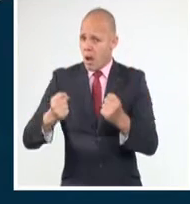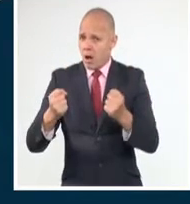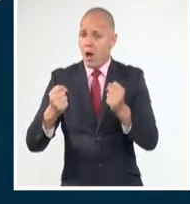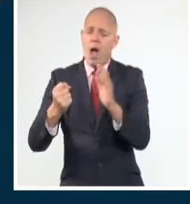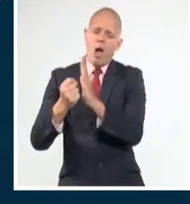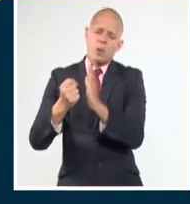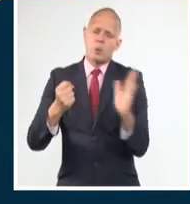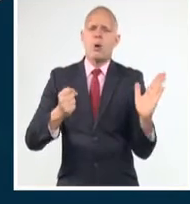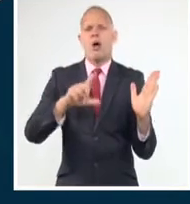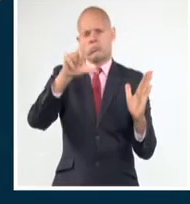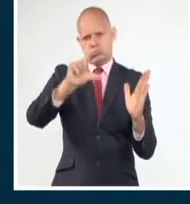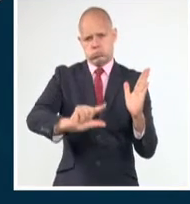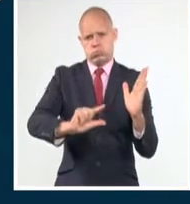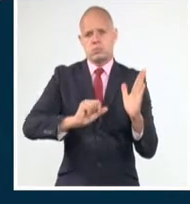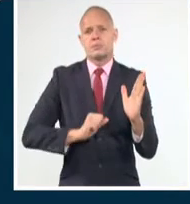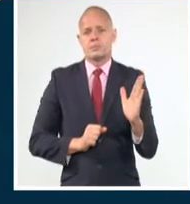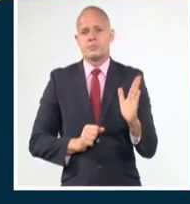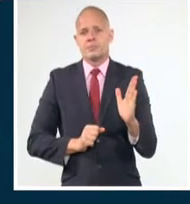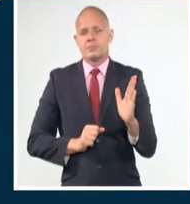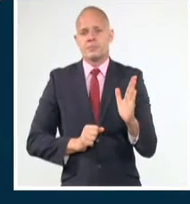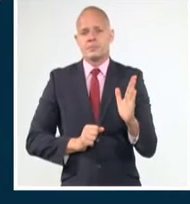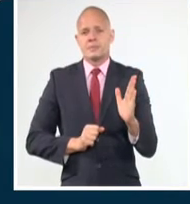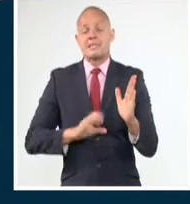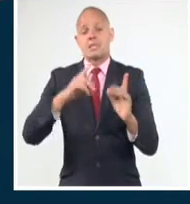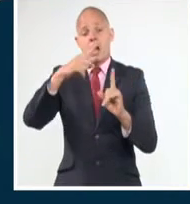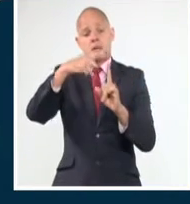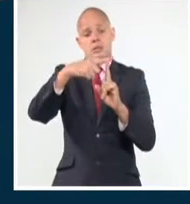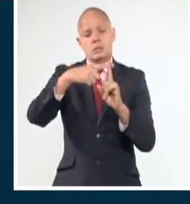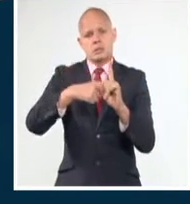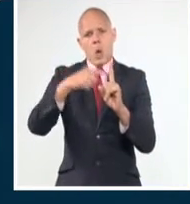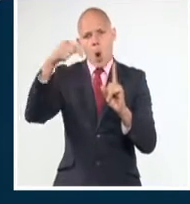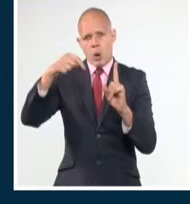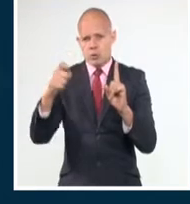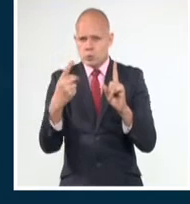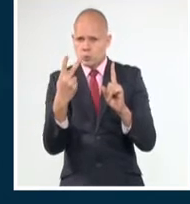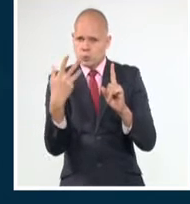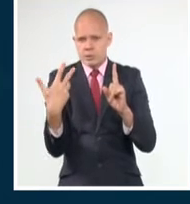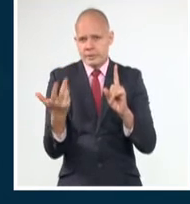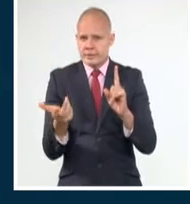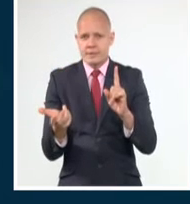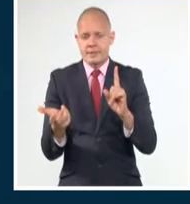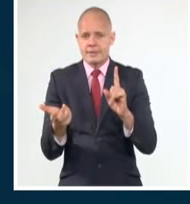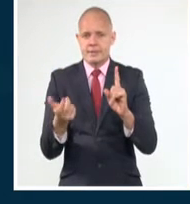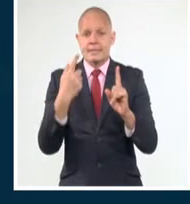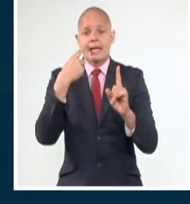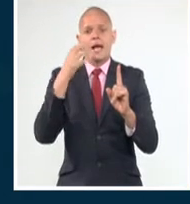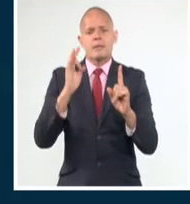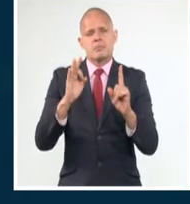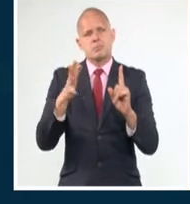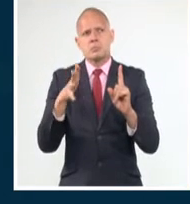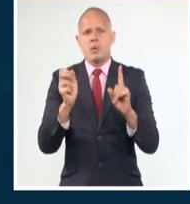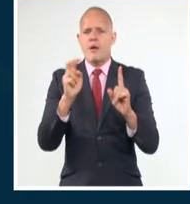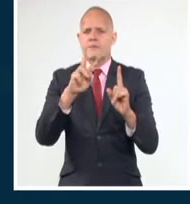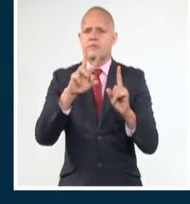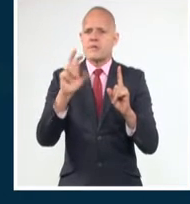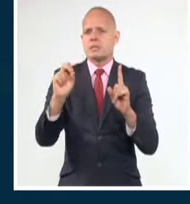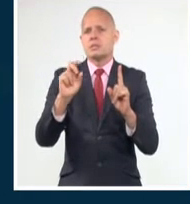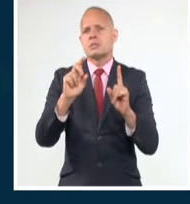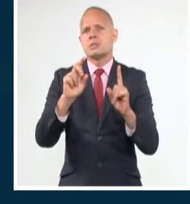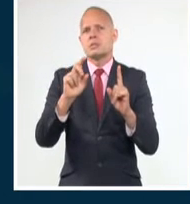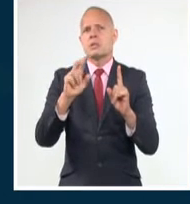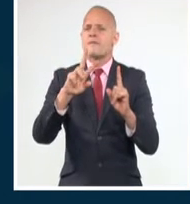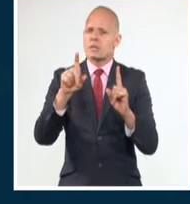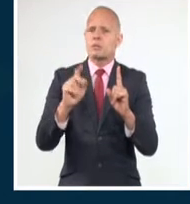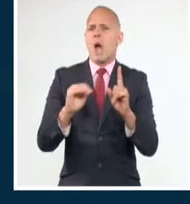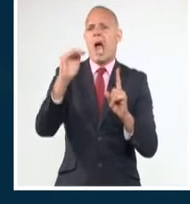hacia la parte oriental. Y en cuanto a las temperaturas mínimas en esta próxima madrugada estarán entre 21 y 24